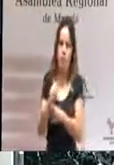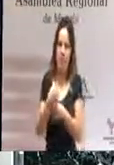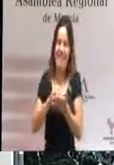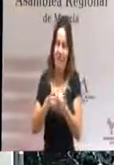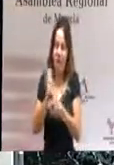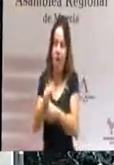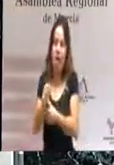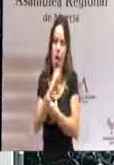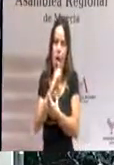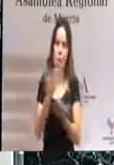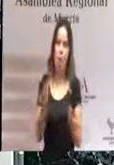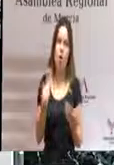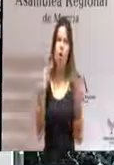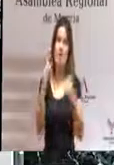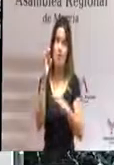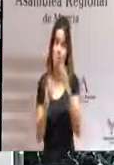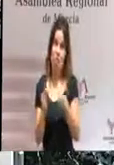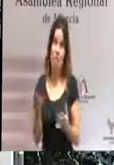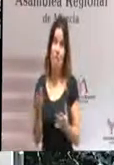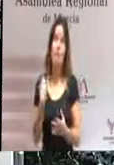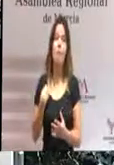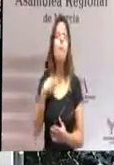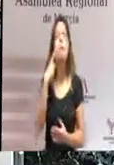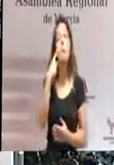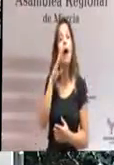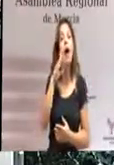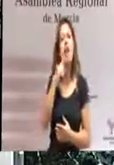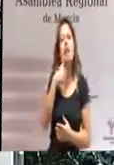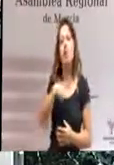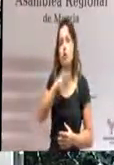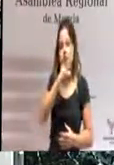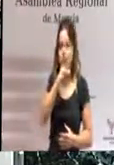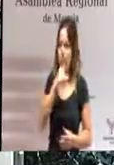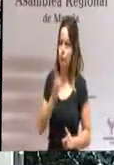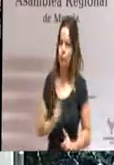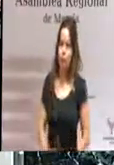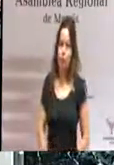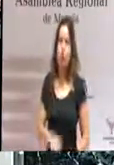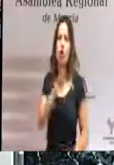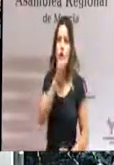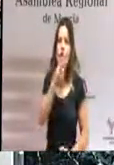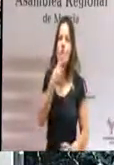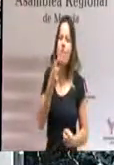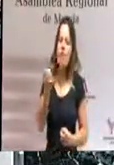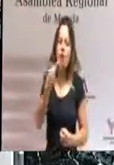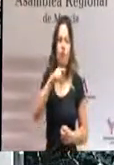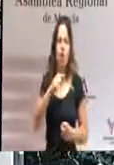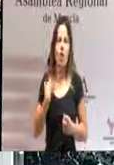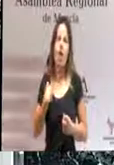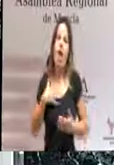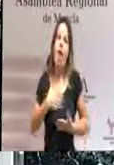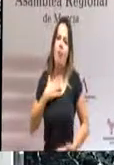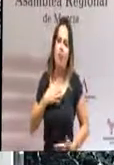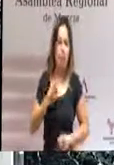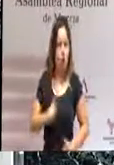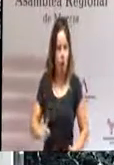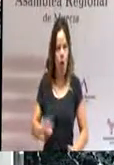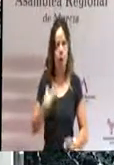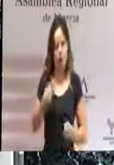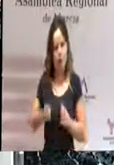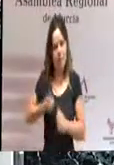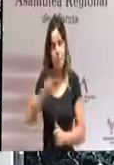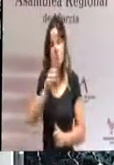afirmarlo? Miren, les decía que no es suficiente. No, somos inconformistas por naturaleza. Y por